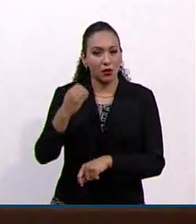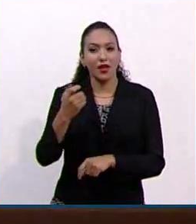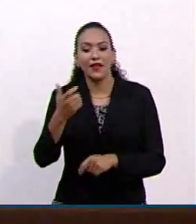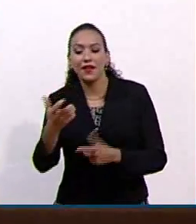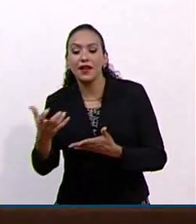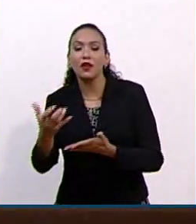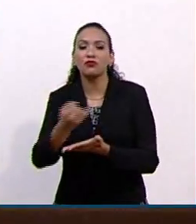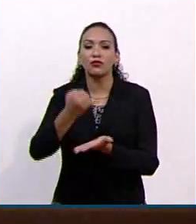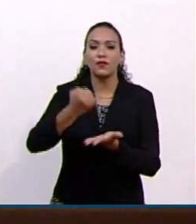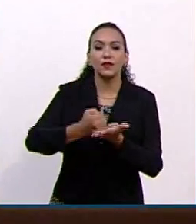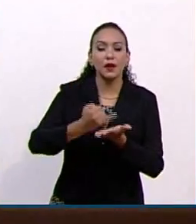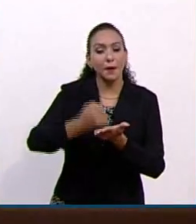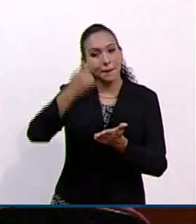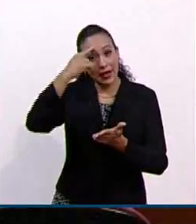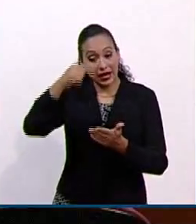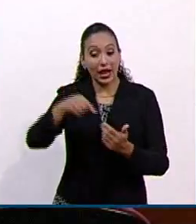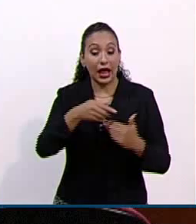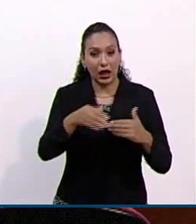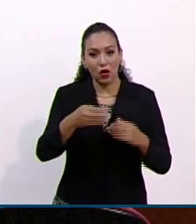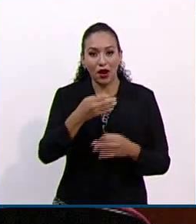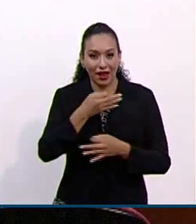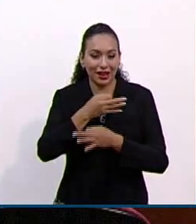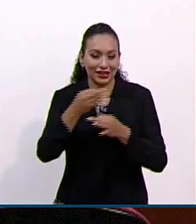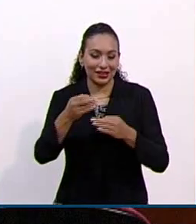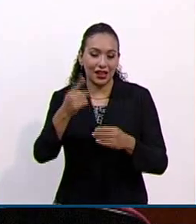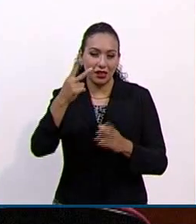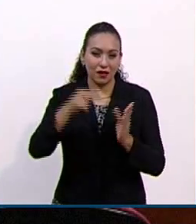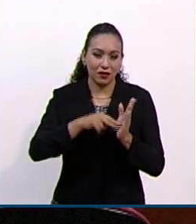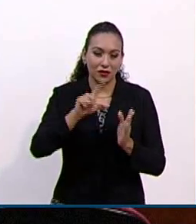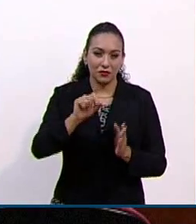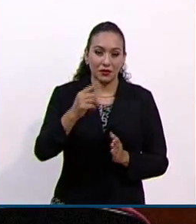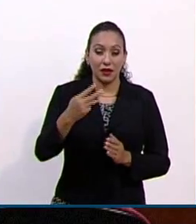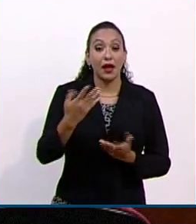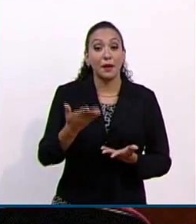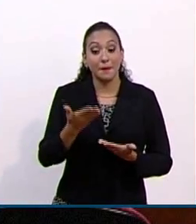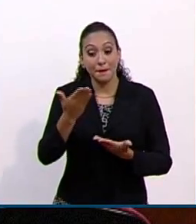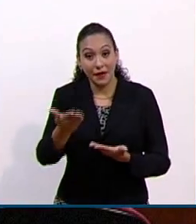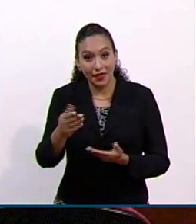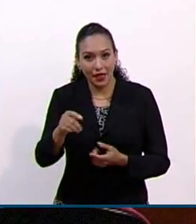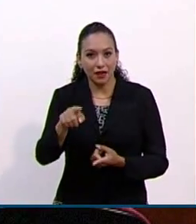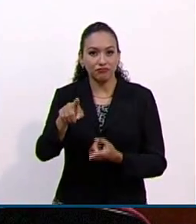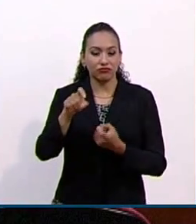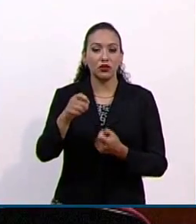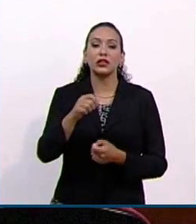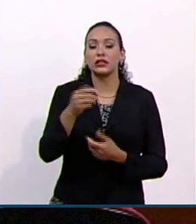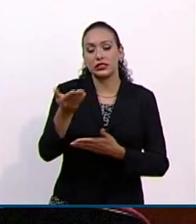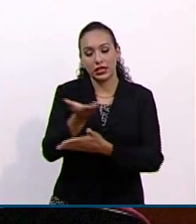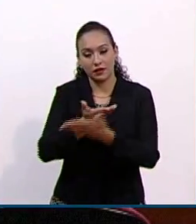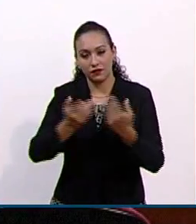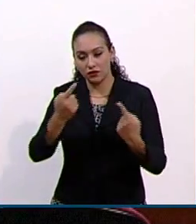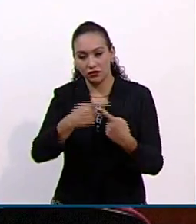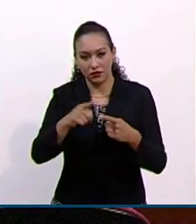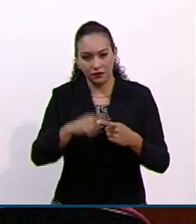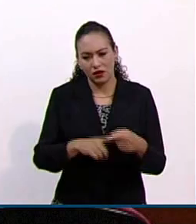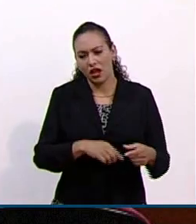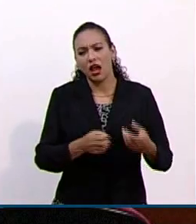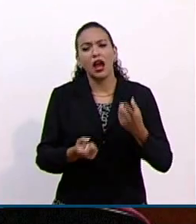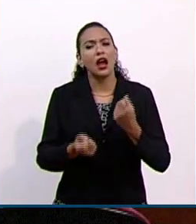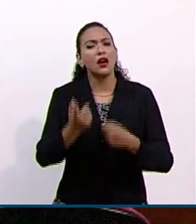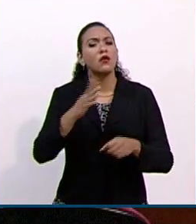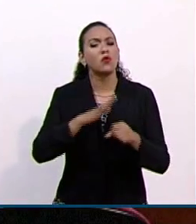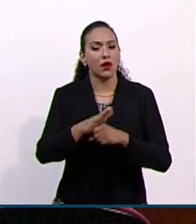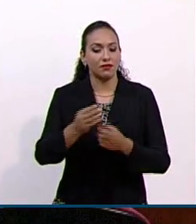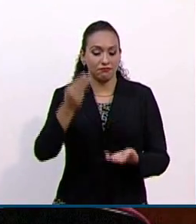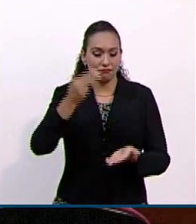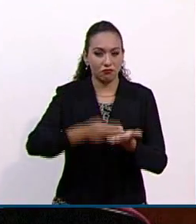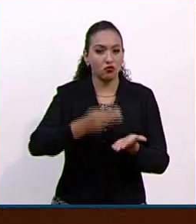ejercicio fiscal 2023, en las que establecían el cobro por diversos servicios, entre ellas las que imponían multa a